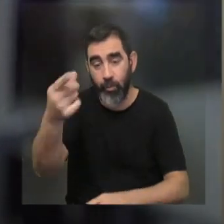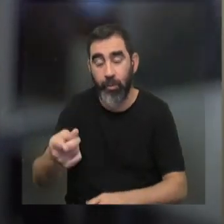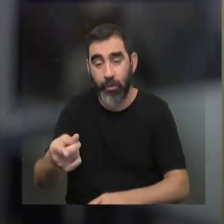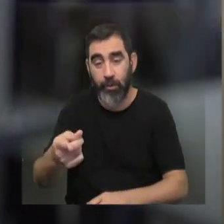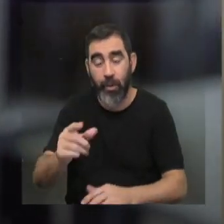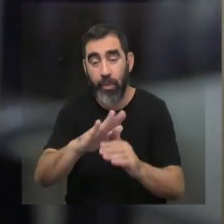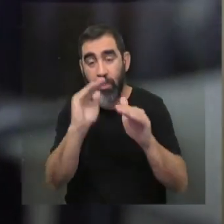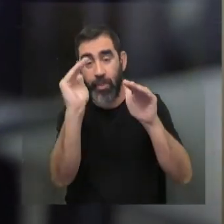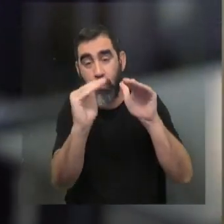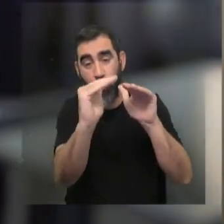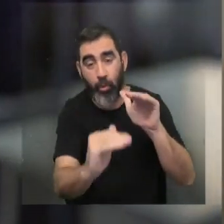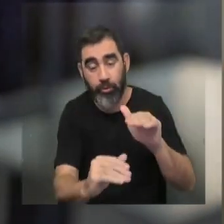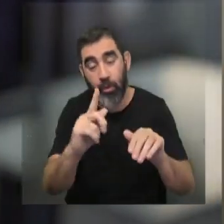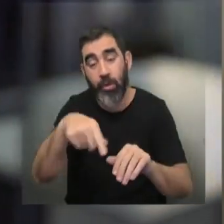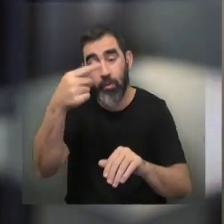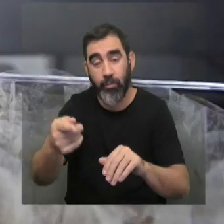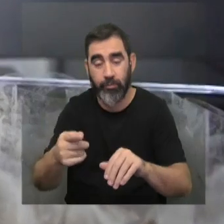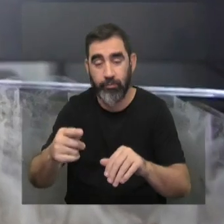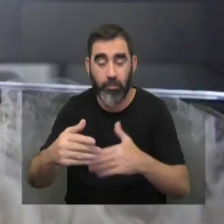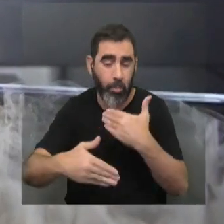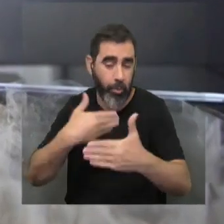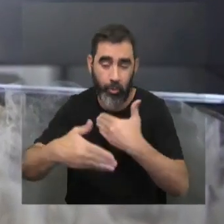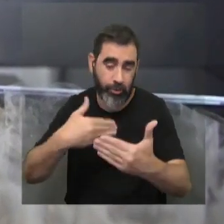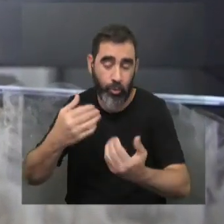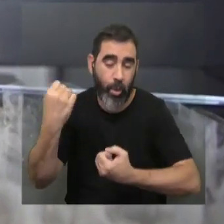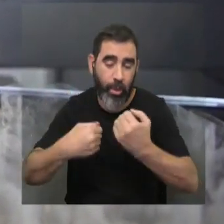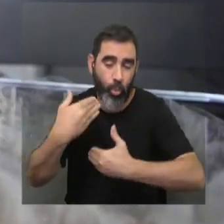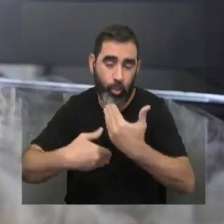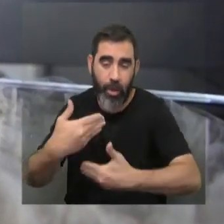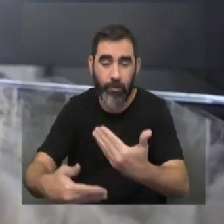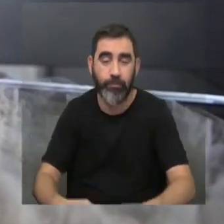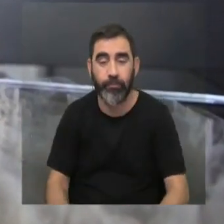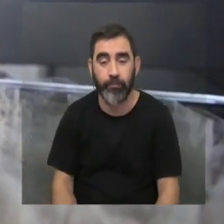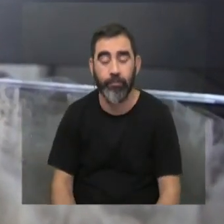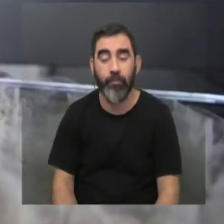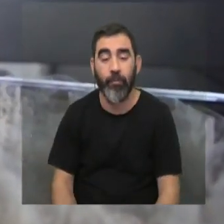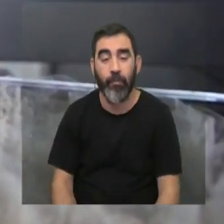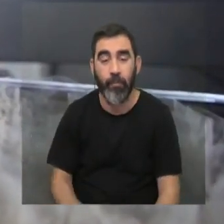nuestros depósitos y después, bueno, todo el resto del proceso industrial.